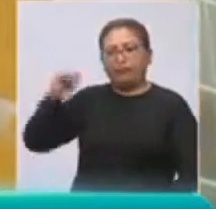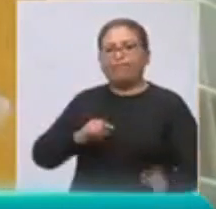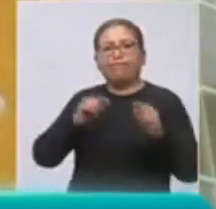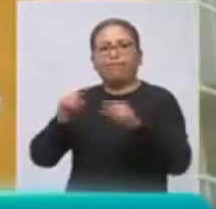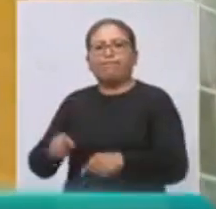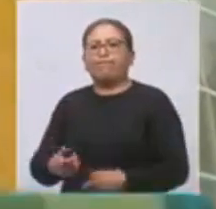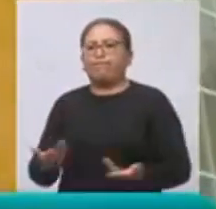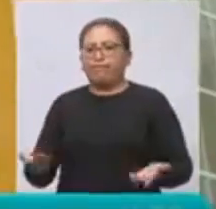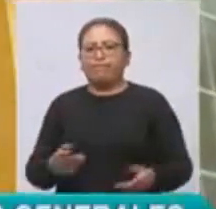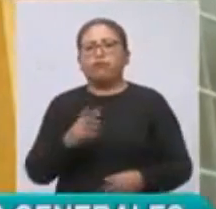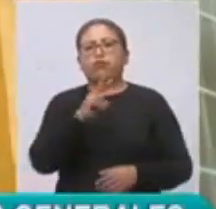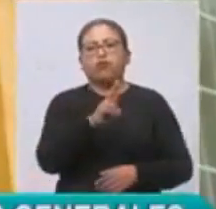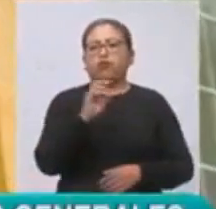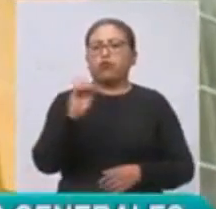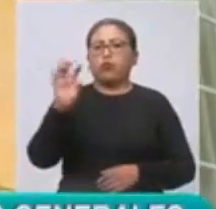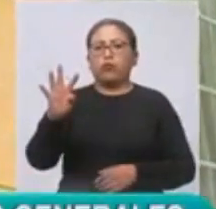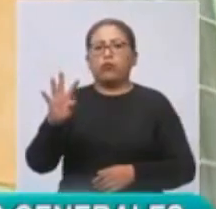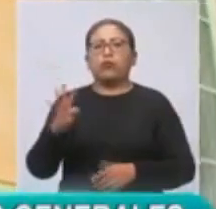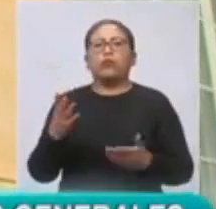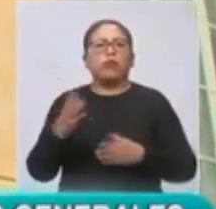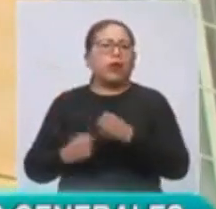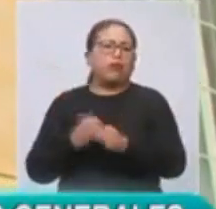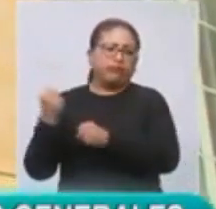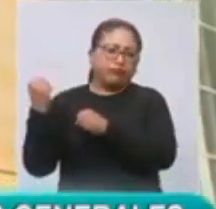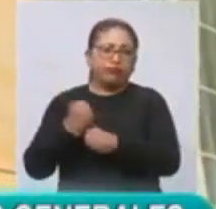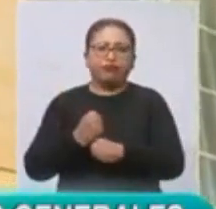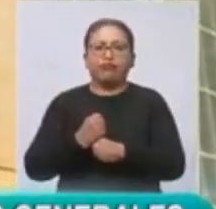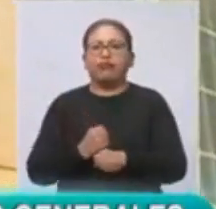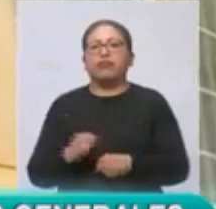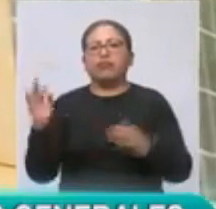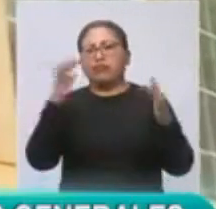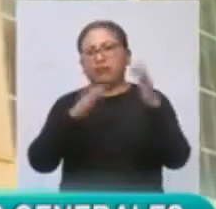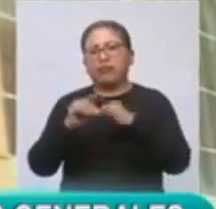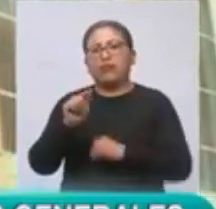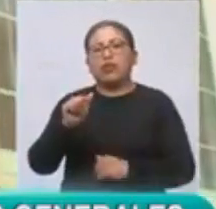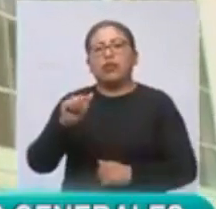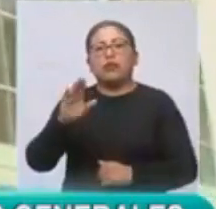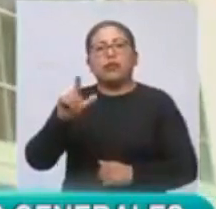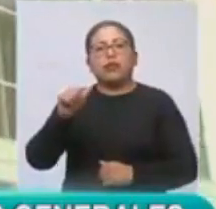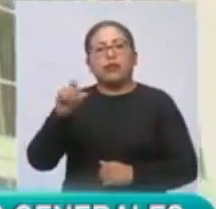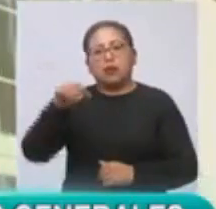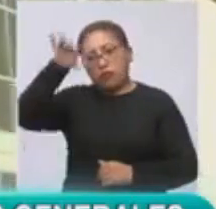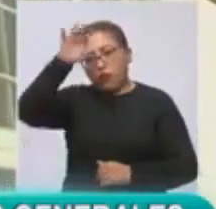que está presente en los 204 años de la Batalla de la Tablada. Y por supuesto nuestro presidente está